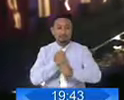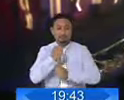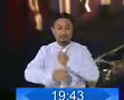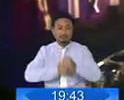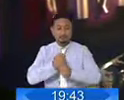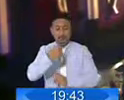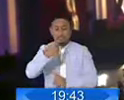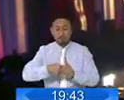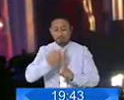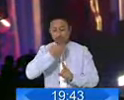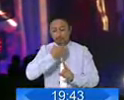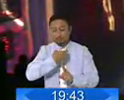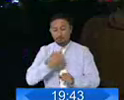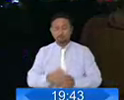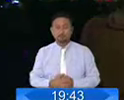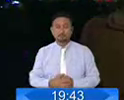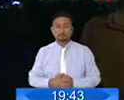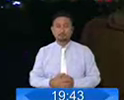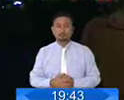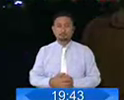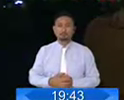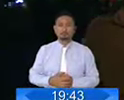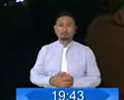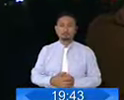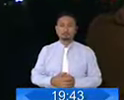en el mes de agosto.